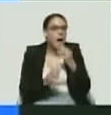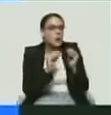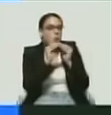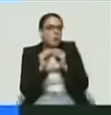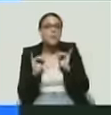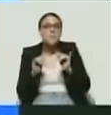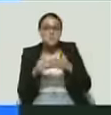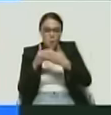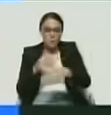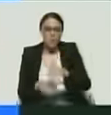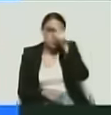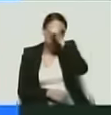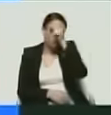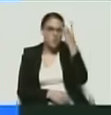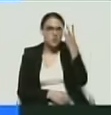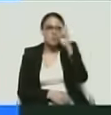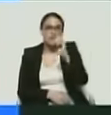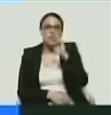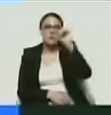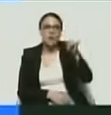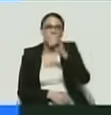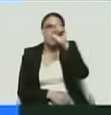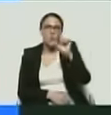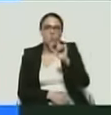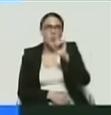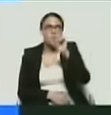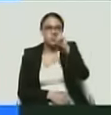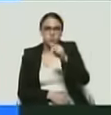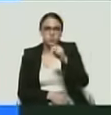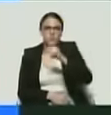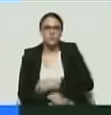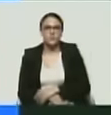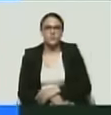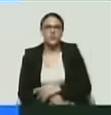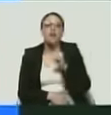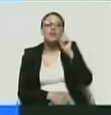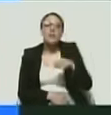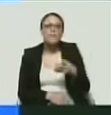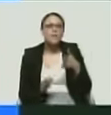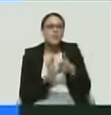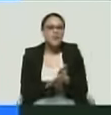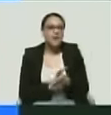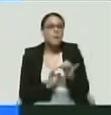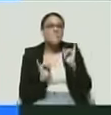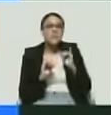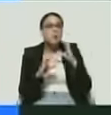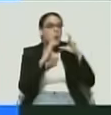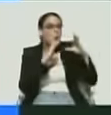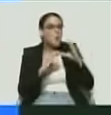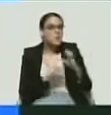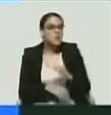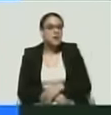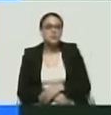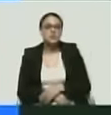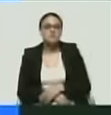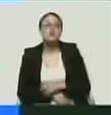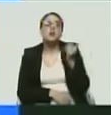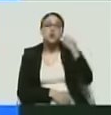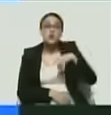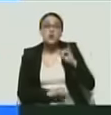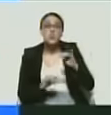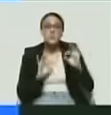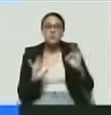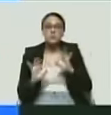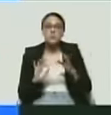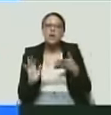domingo 30 de junio. Vamos a probar también cómo está el elemento de comunicación. Y bueno, los simulacros en Venezuela siempre son una